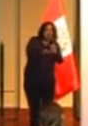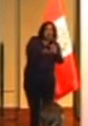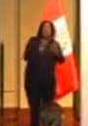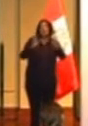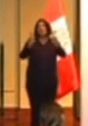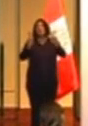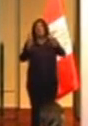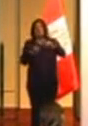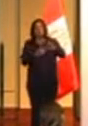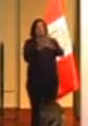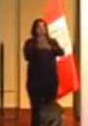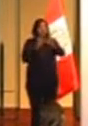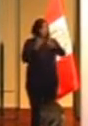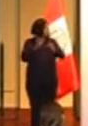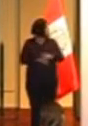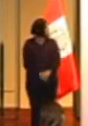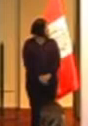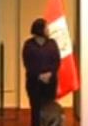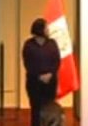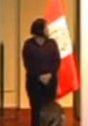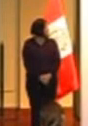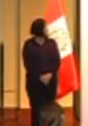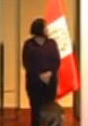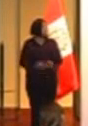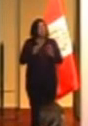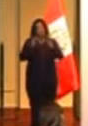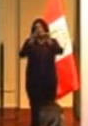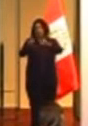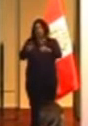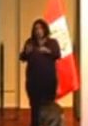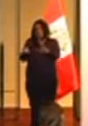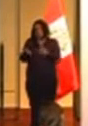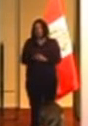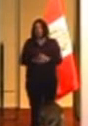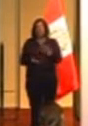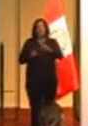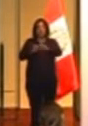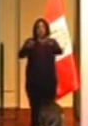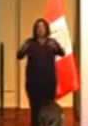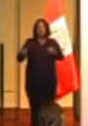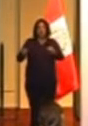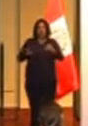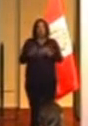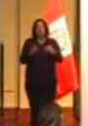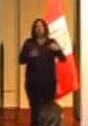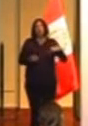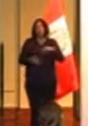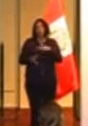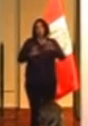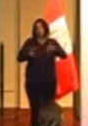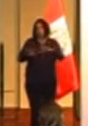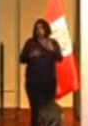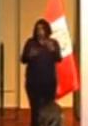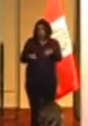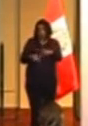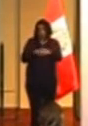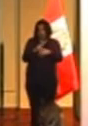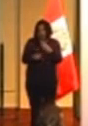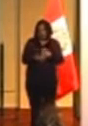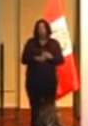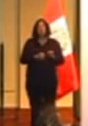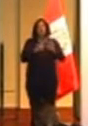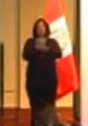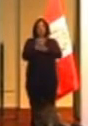seguridad ciudadana, la instalación de los sistemas que hemos hecho durante este año de